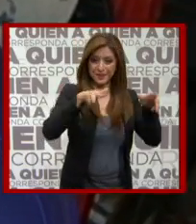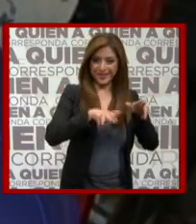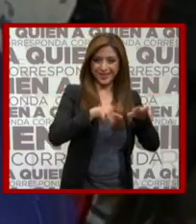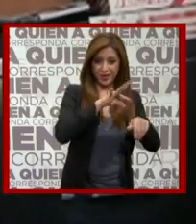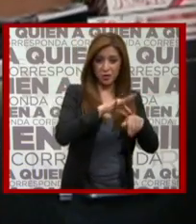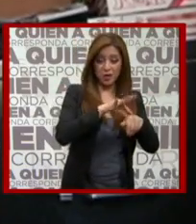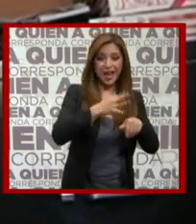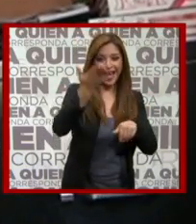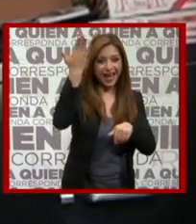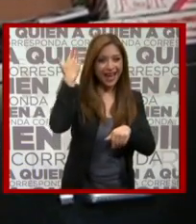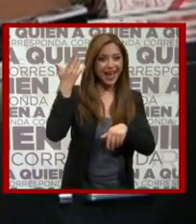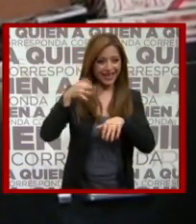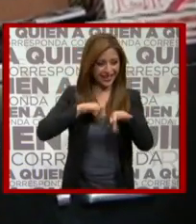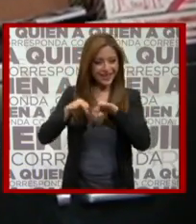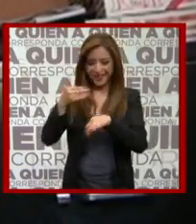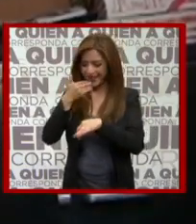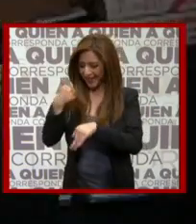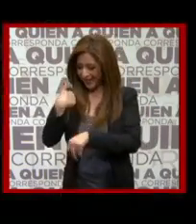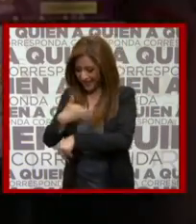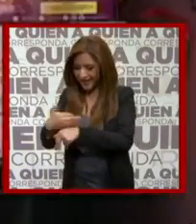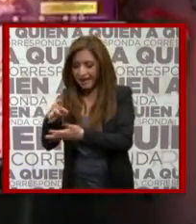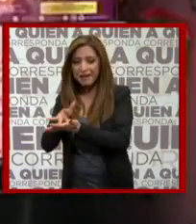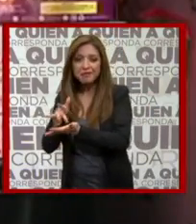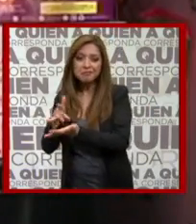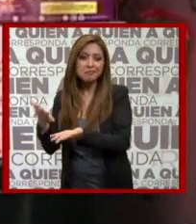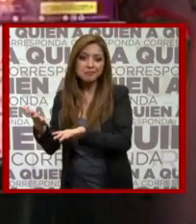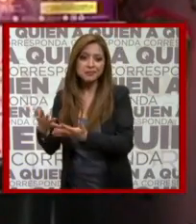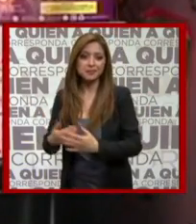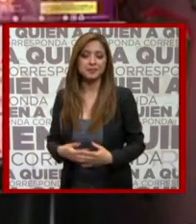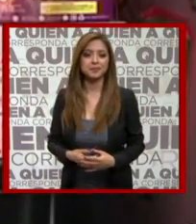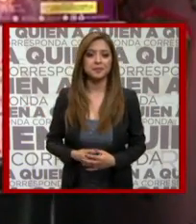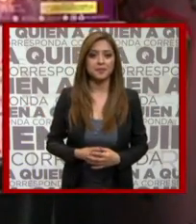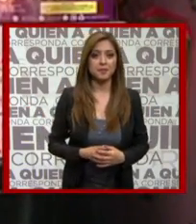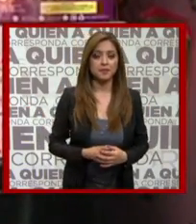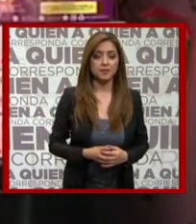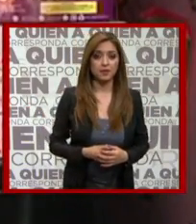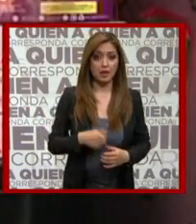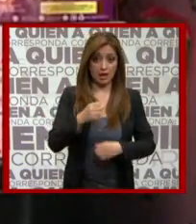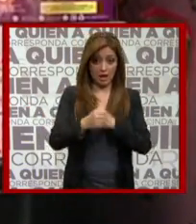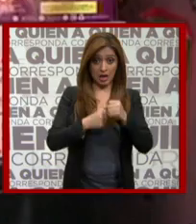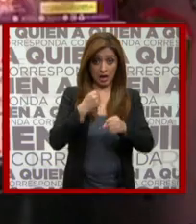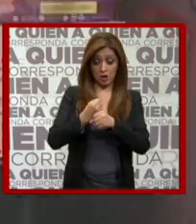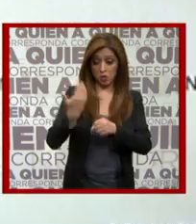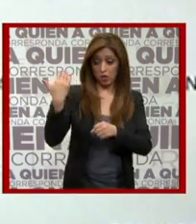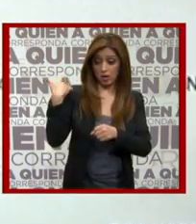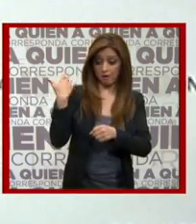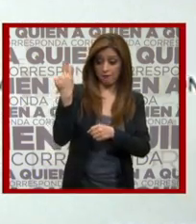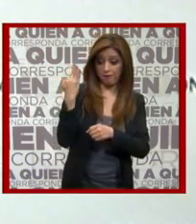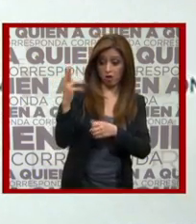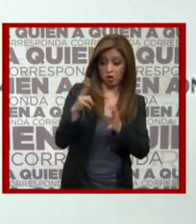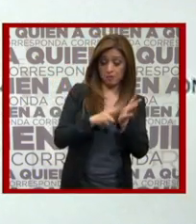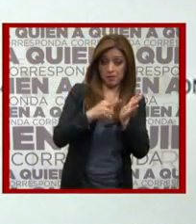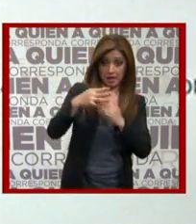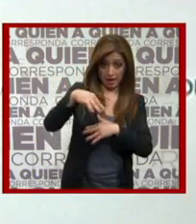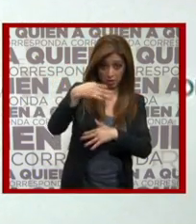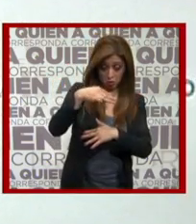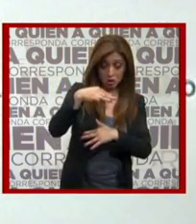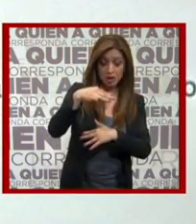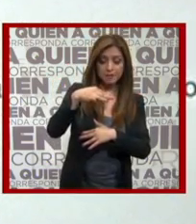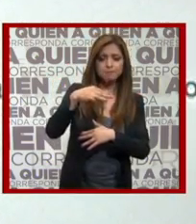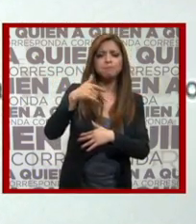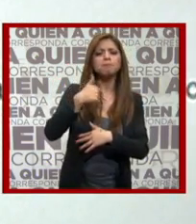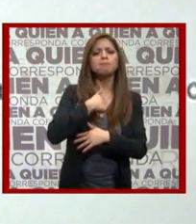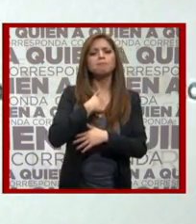sostenía a su familia. Esta es la historia. Sí, fue en el año pasado, en febrero del 2014, que empecé a tener